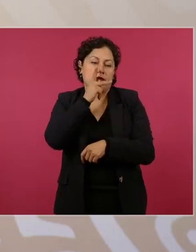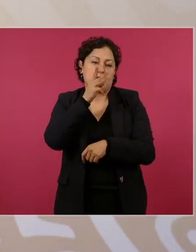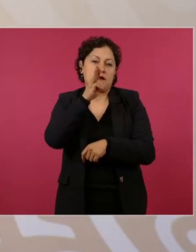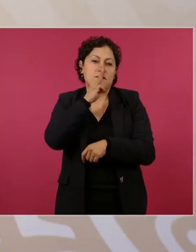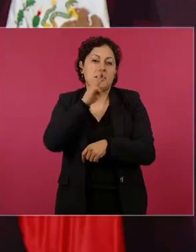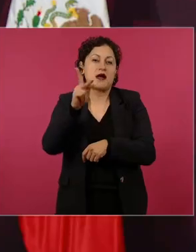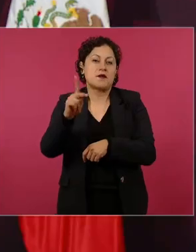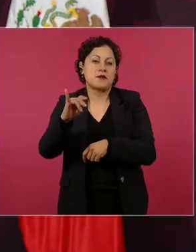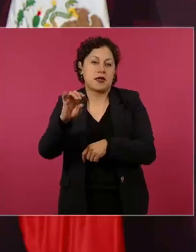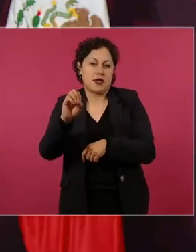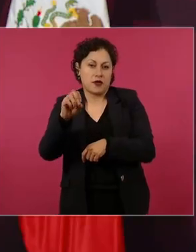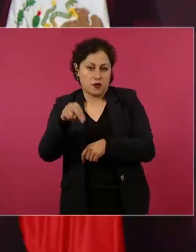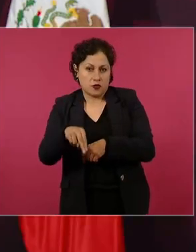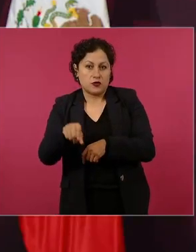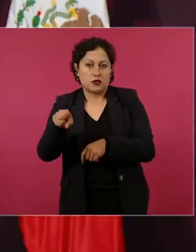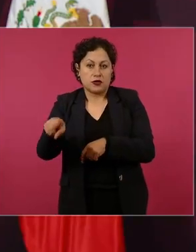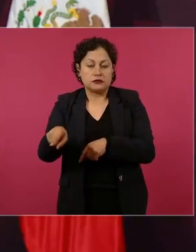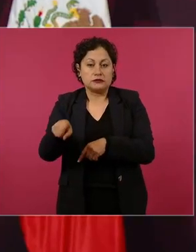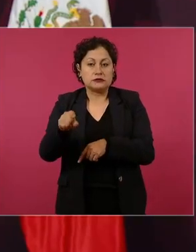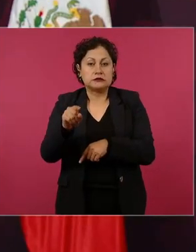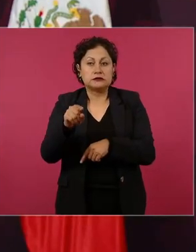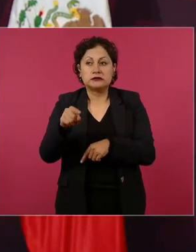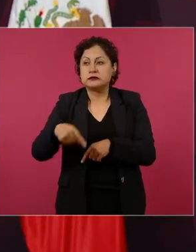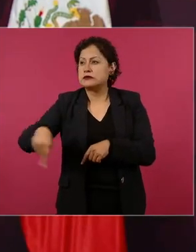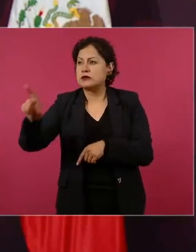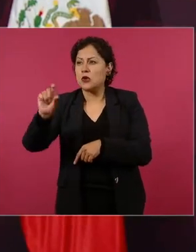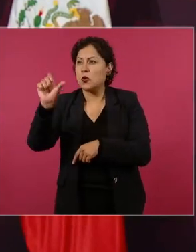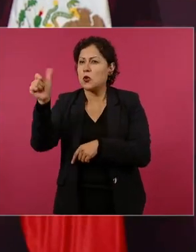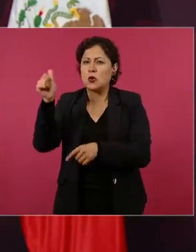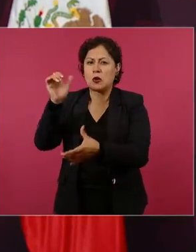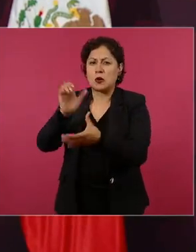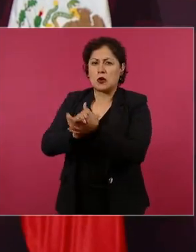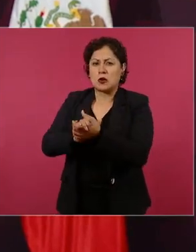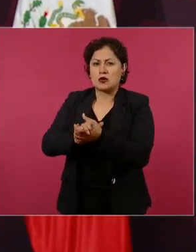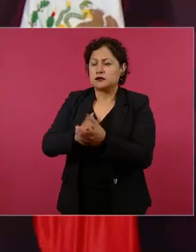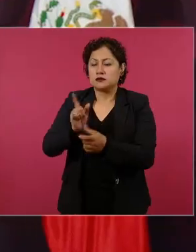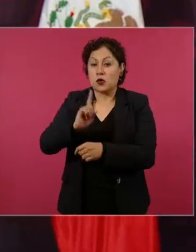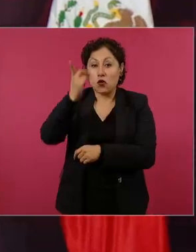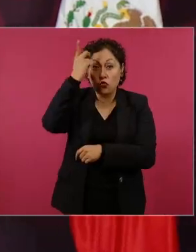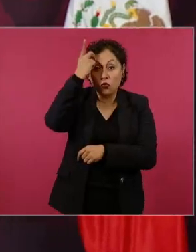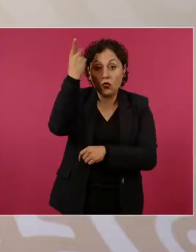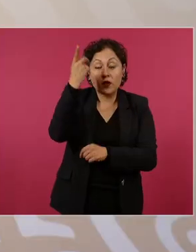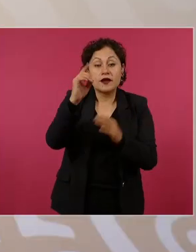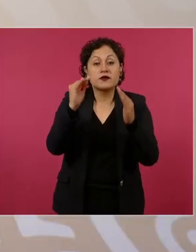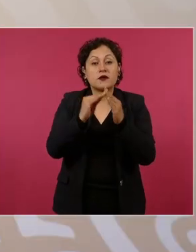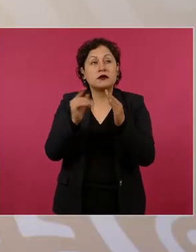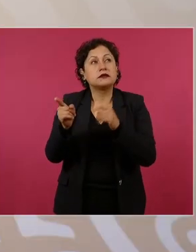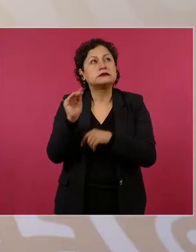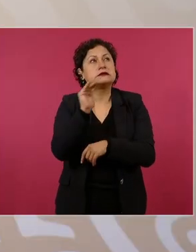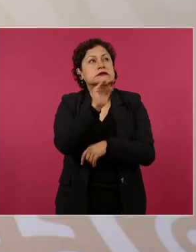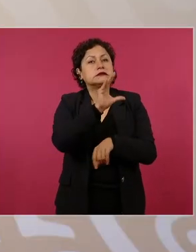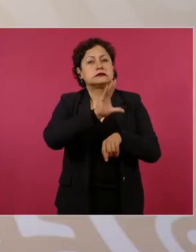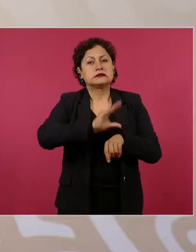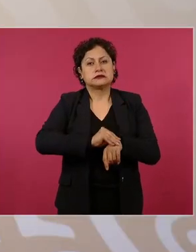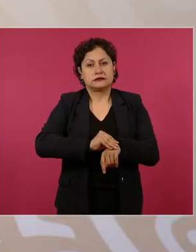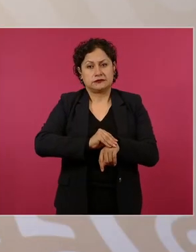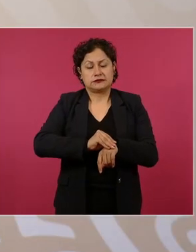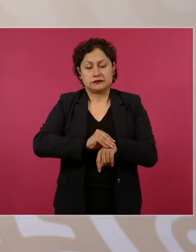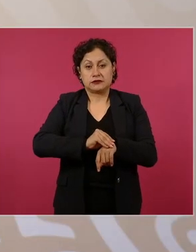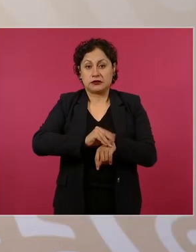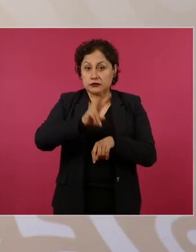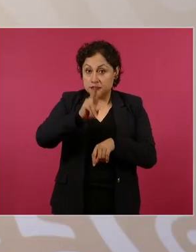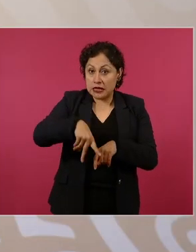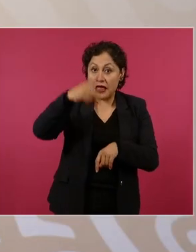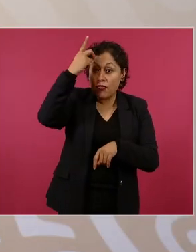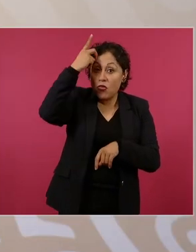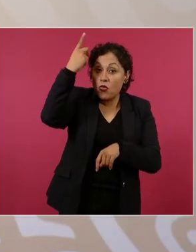la hacienda y el amo tenía la facultad de castigar al